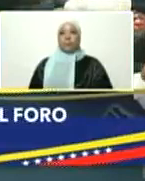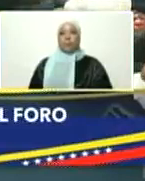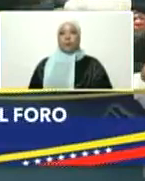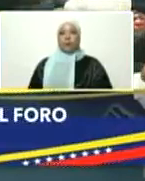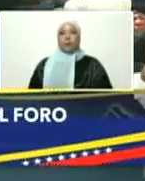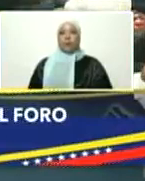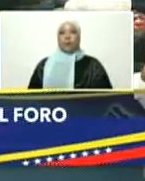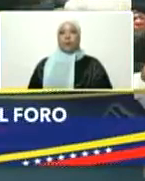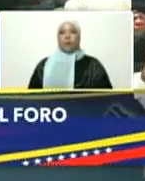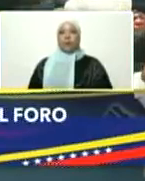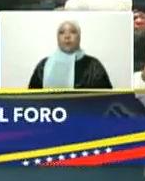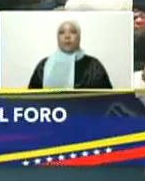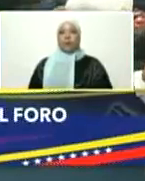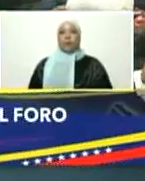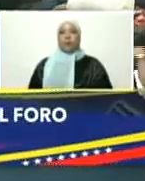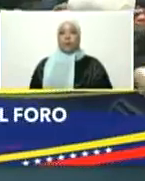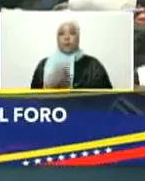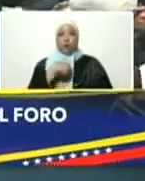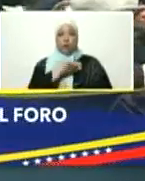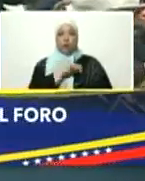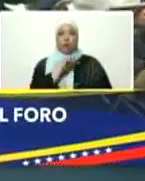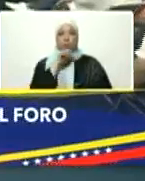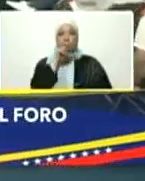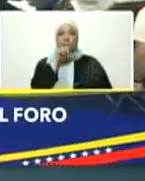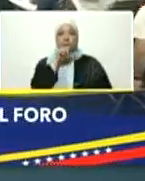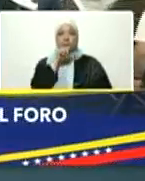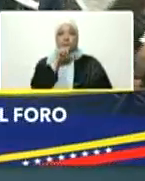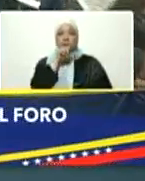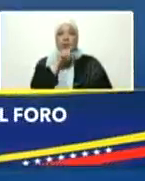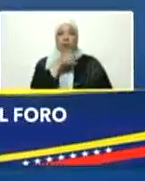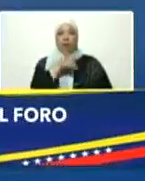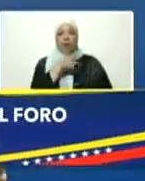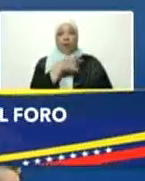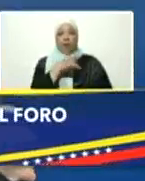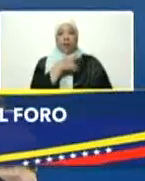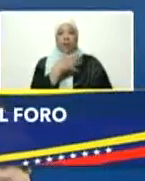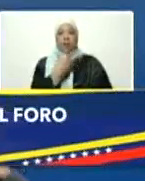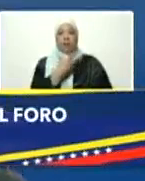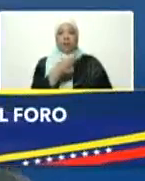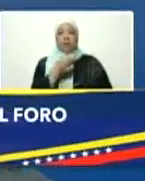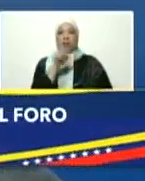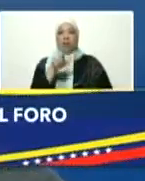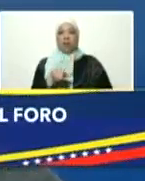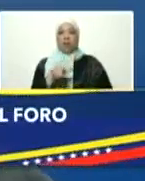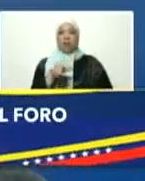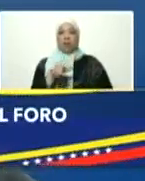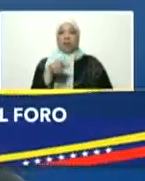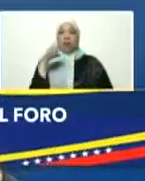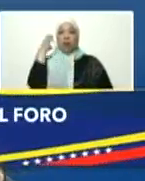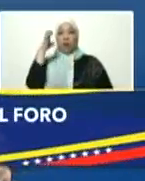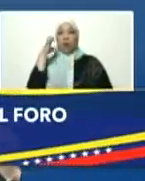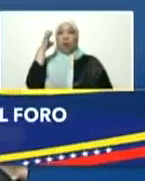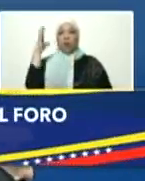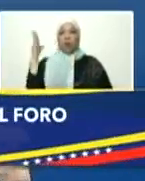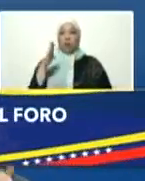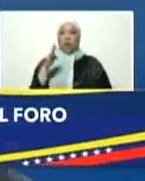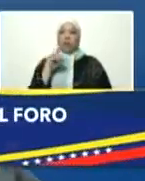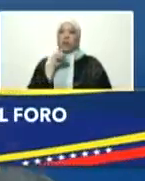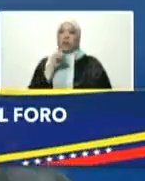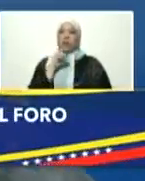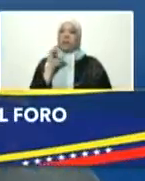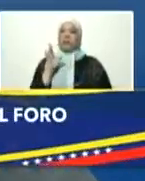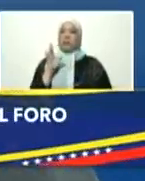Bueno, estoy un poco emocionada. Me vais a disculpar. Y además, claro, venir de Europa ahora no es nada